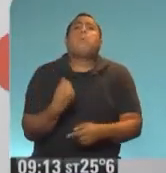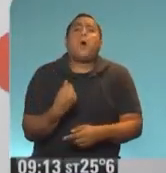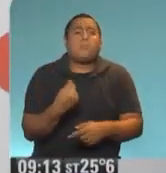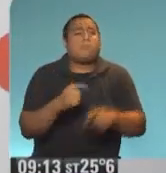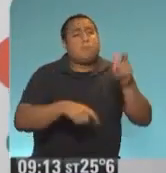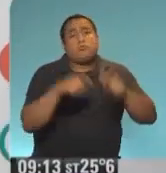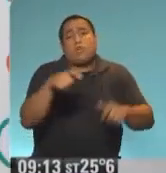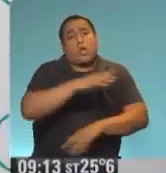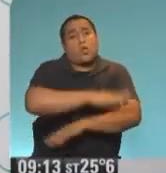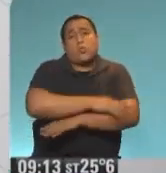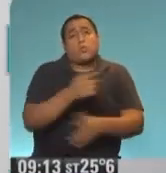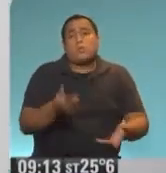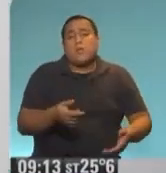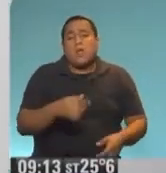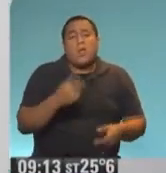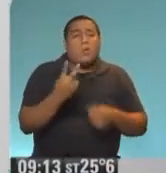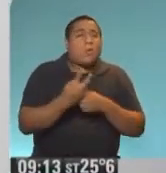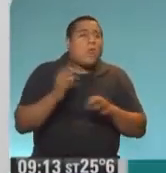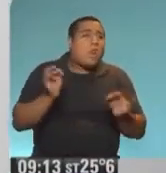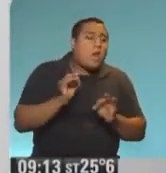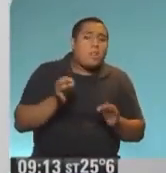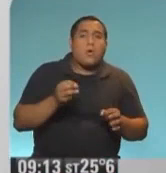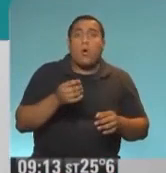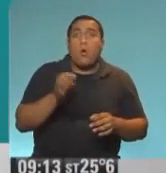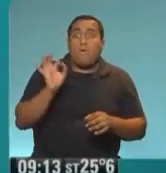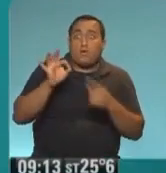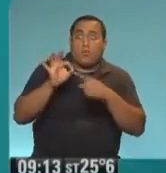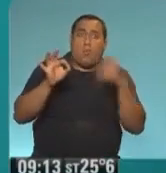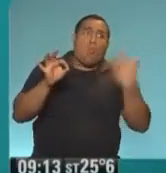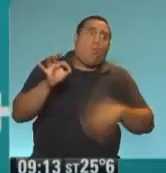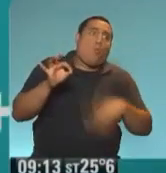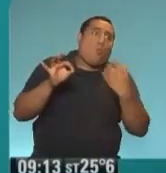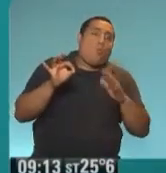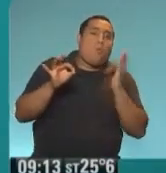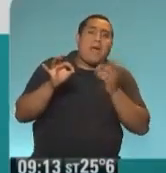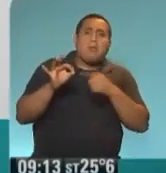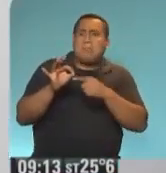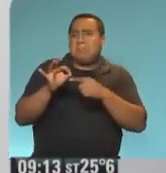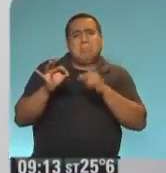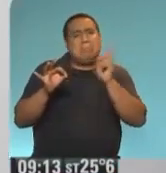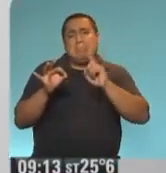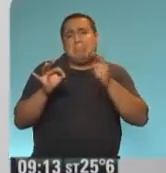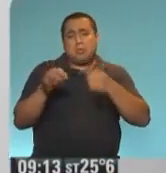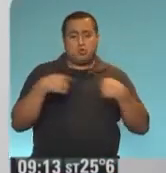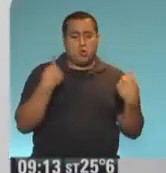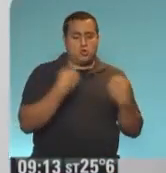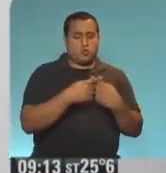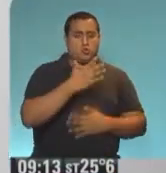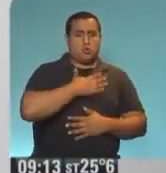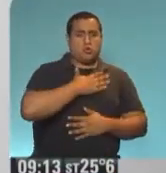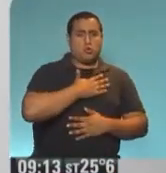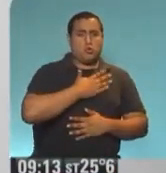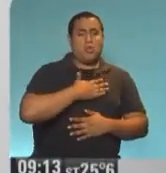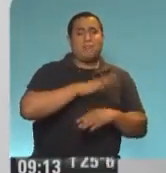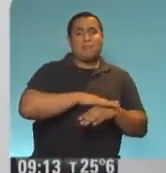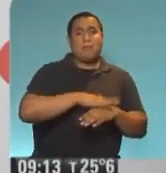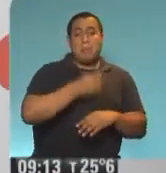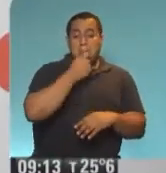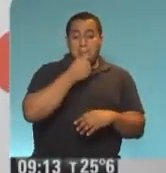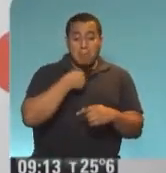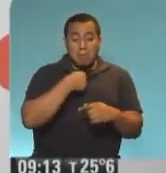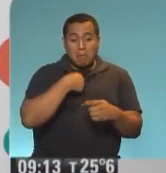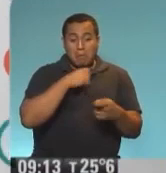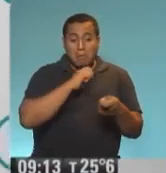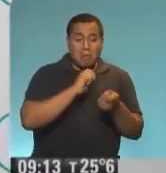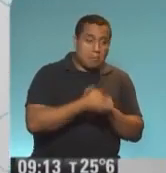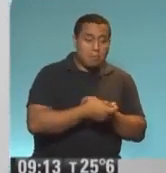ninguna magia de por qué, o que el virus es más malo, es porque nosotros cambiamos. Y si nosotros cambiamos para no hacer